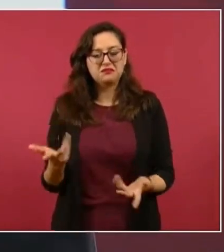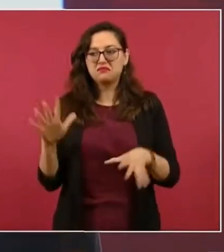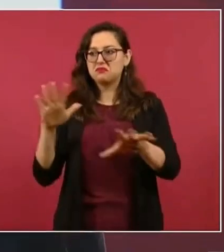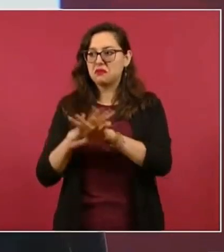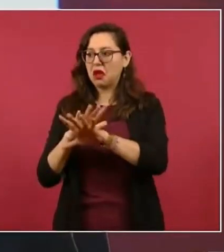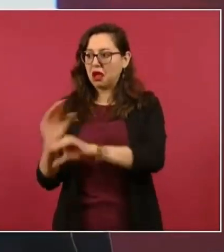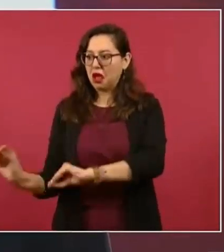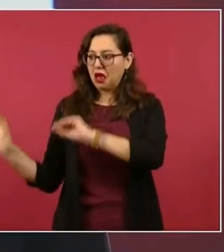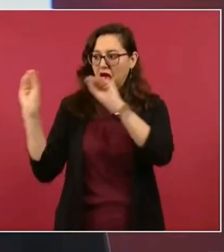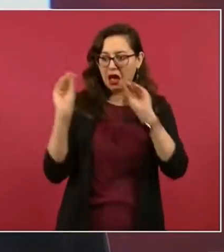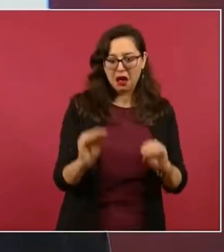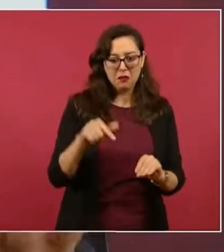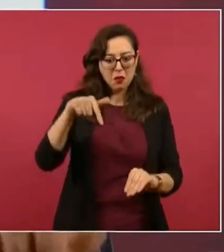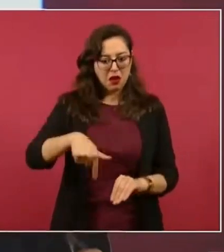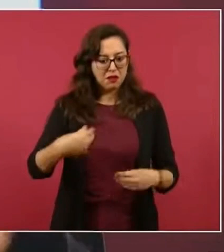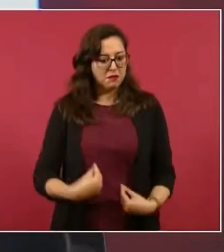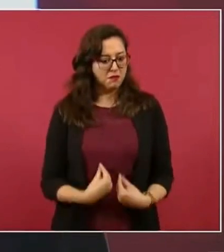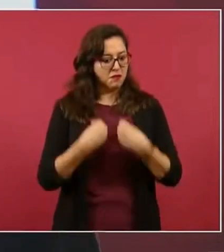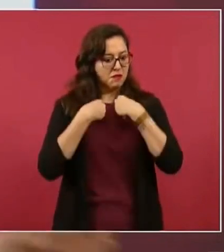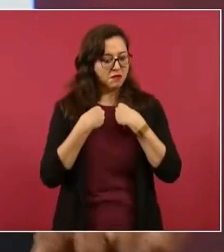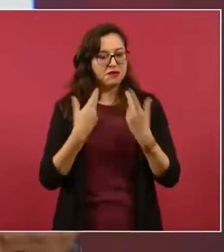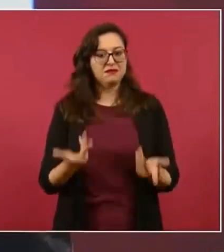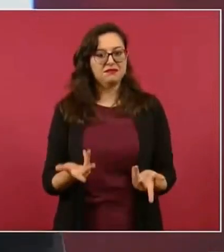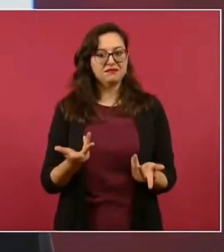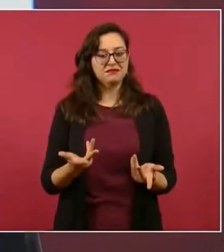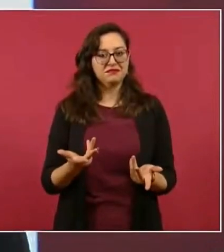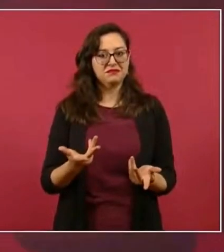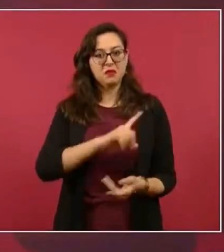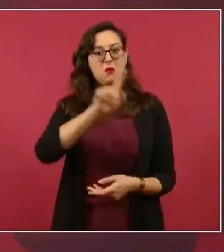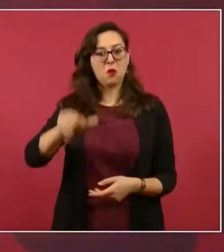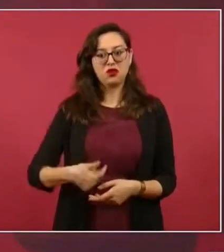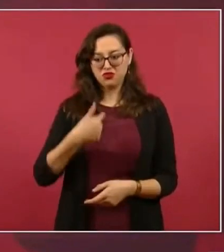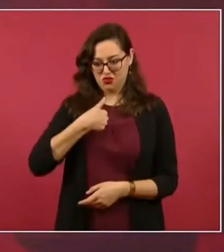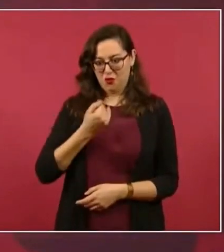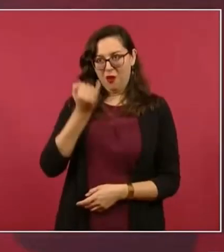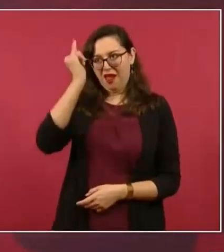que yo gobernara la Ciudad de México.